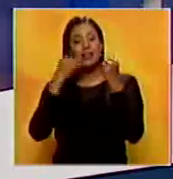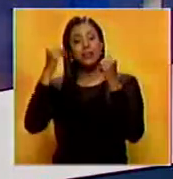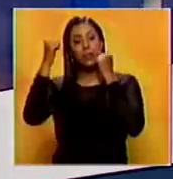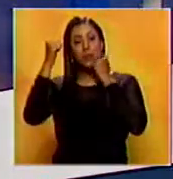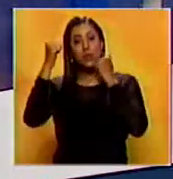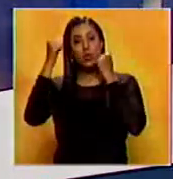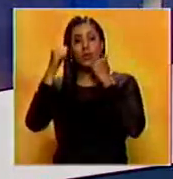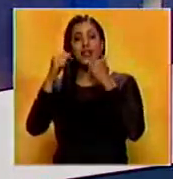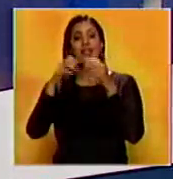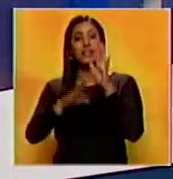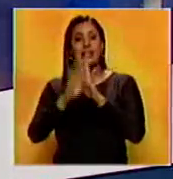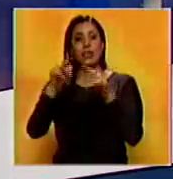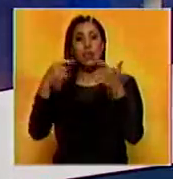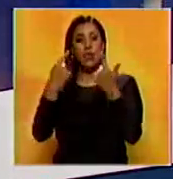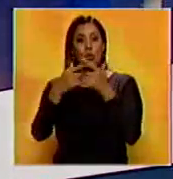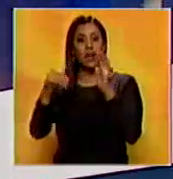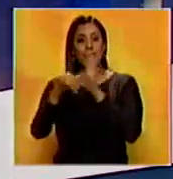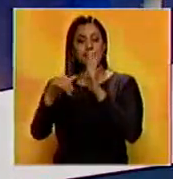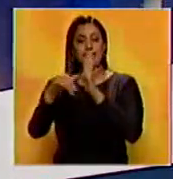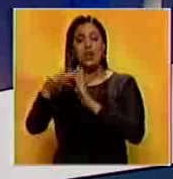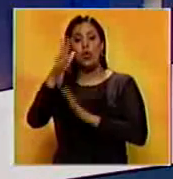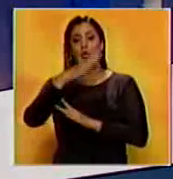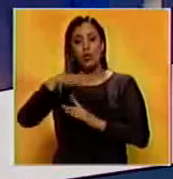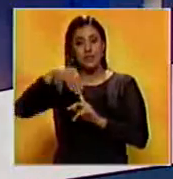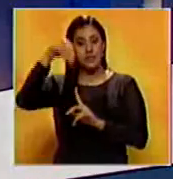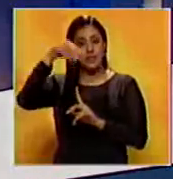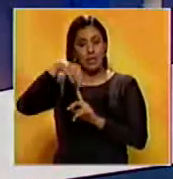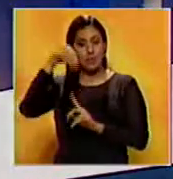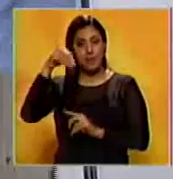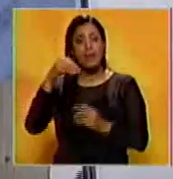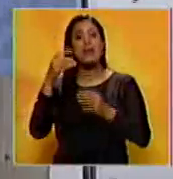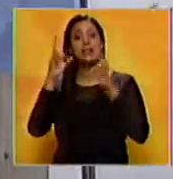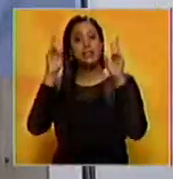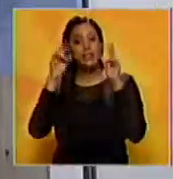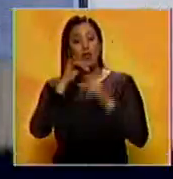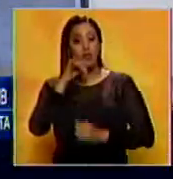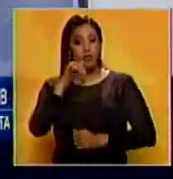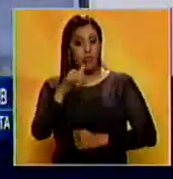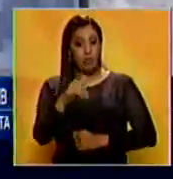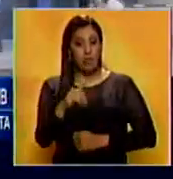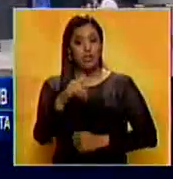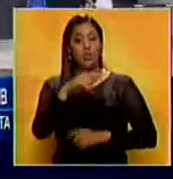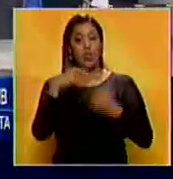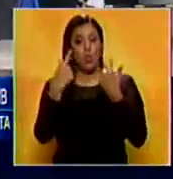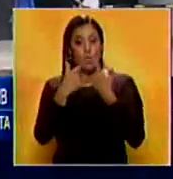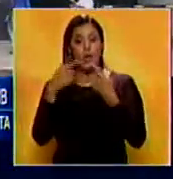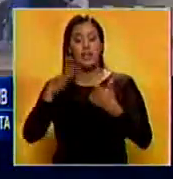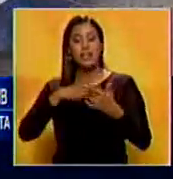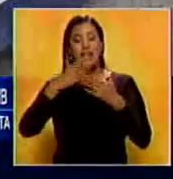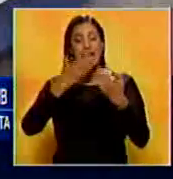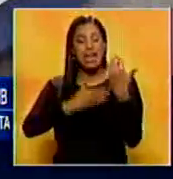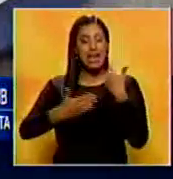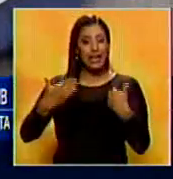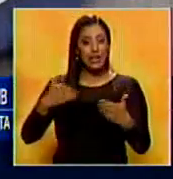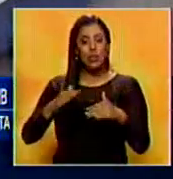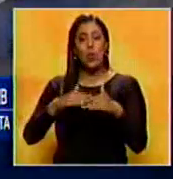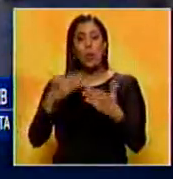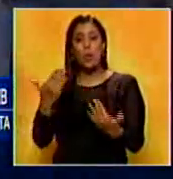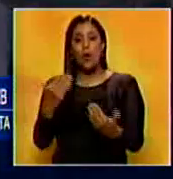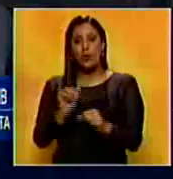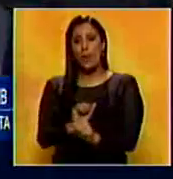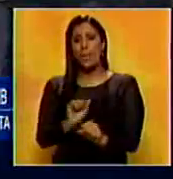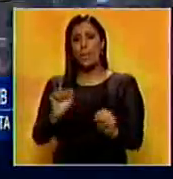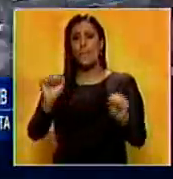manifestación que se ha desarrollado en las adyacencias del distribuidor Altamira según la información preliminar los efectivos castrenses resultaron heridos cuando